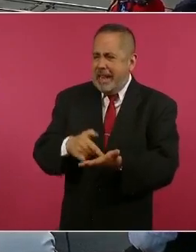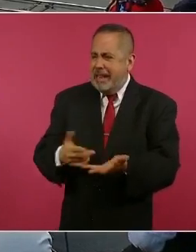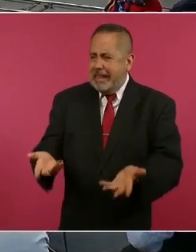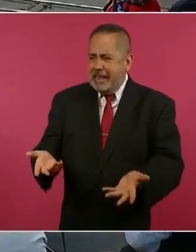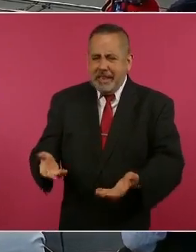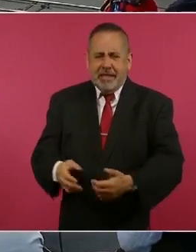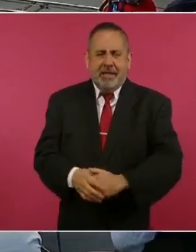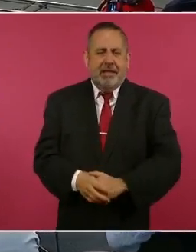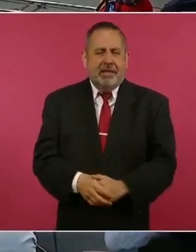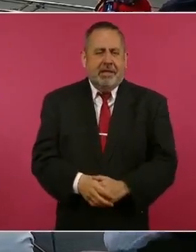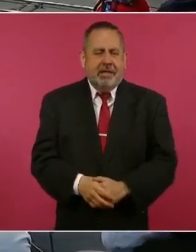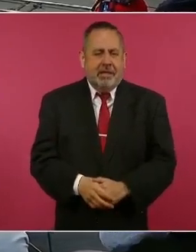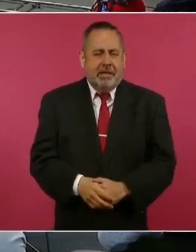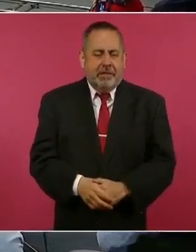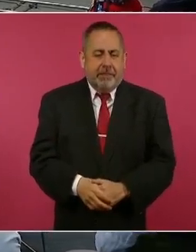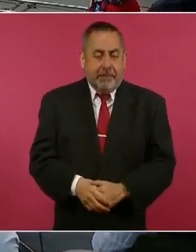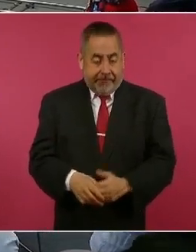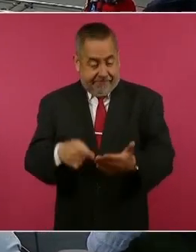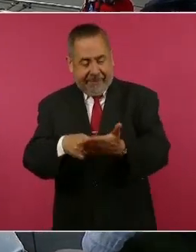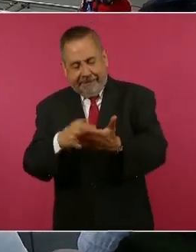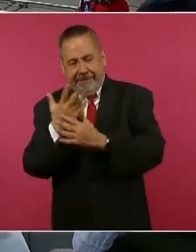Sí. Sí. Consciente o no,